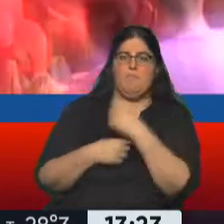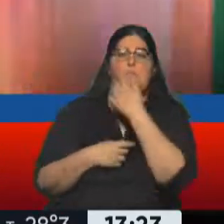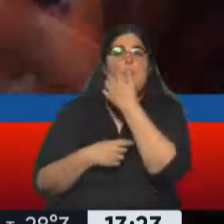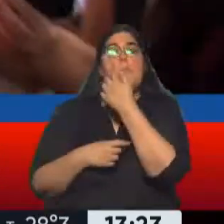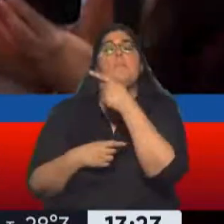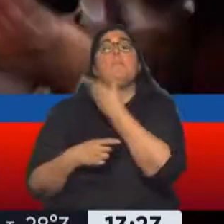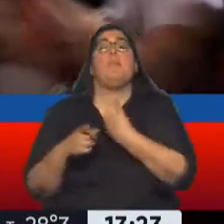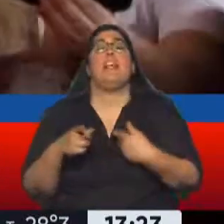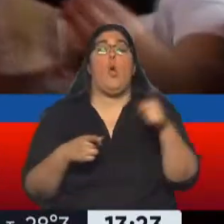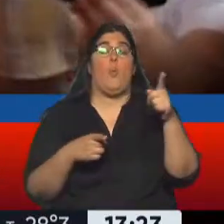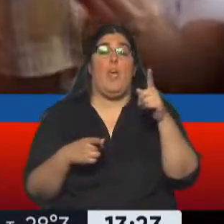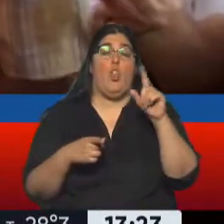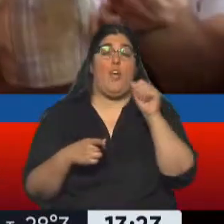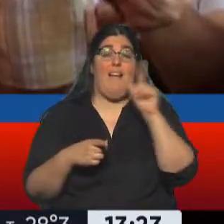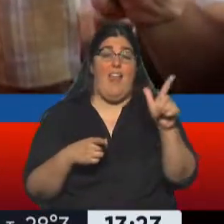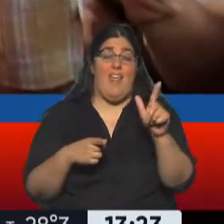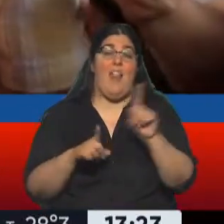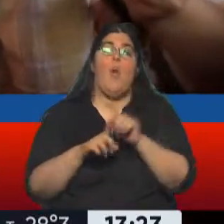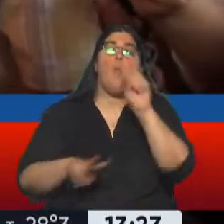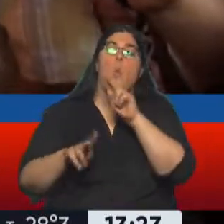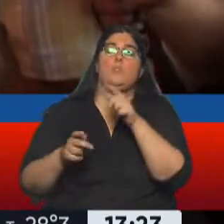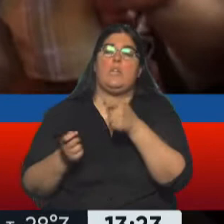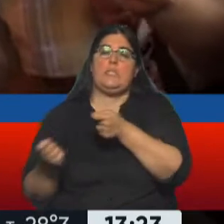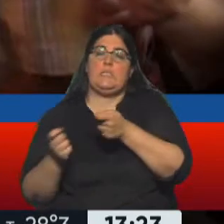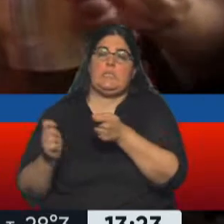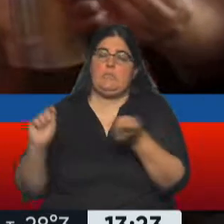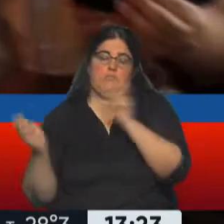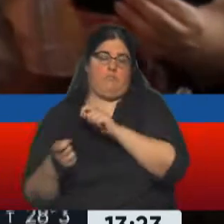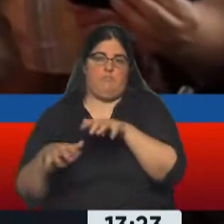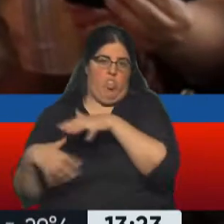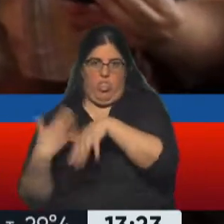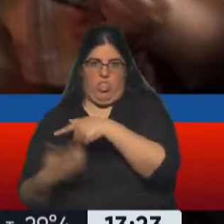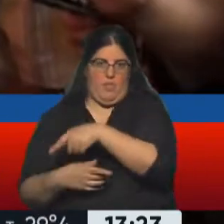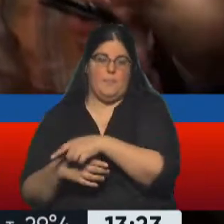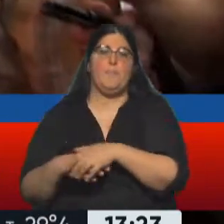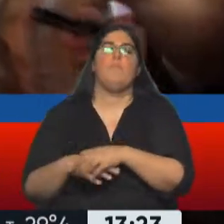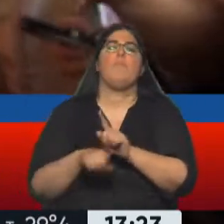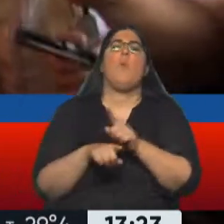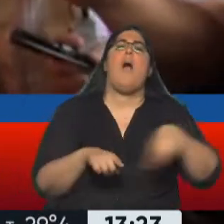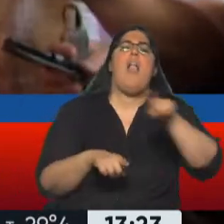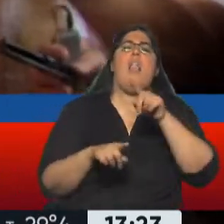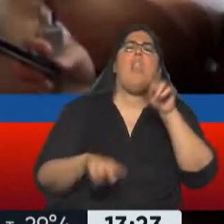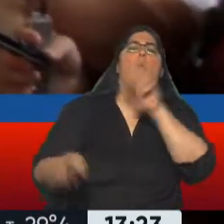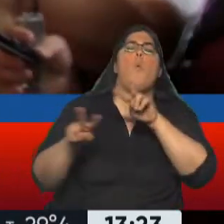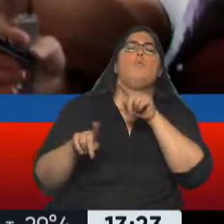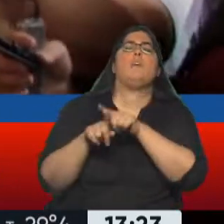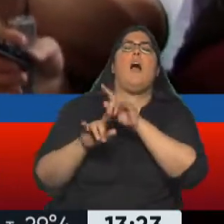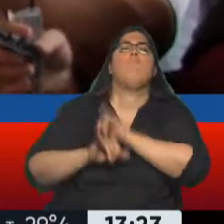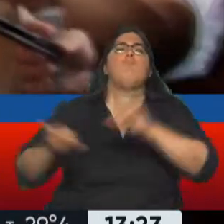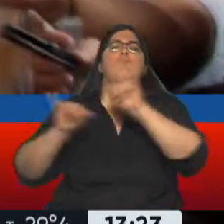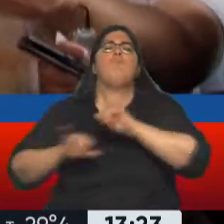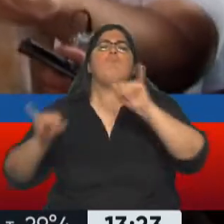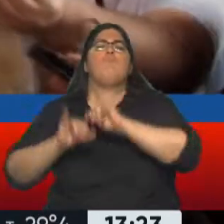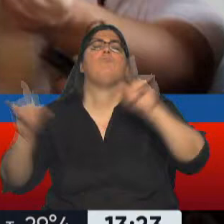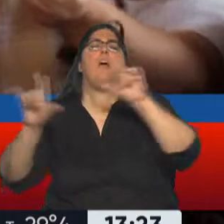desestabilizadora. Y condenando, como ustedes mismos se convocaron, las campañas por subvertir el orden interno, las campañas